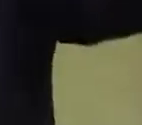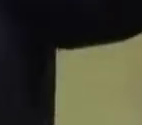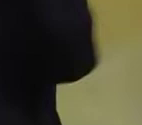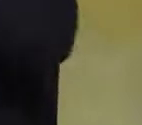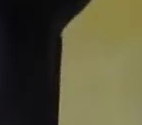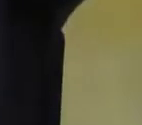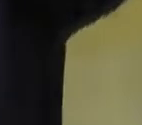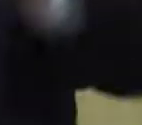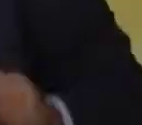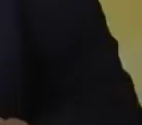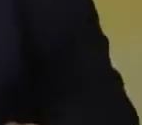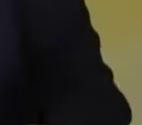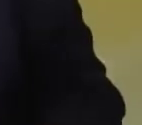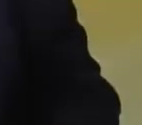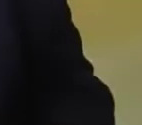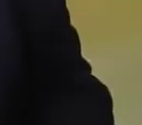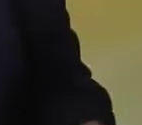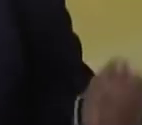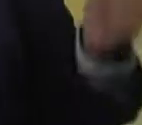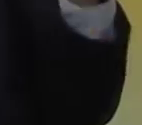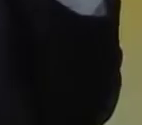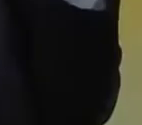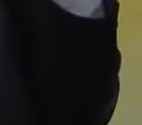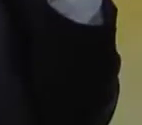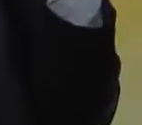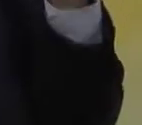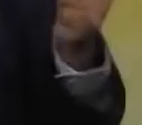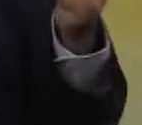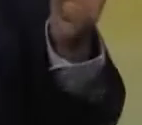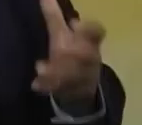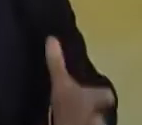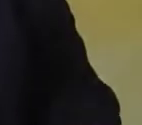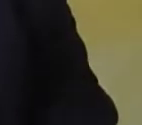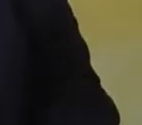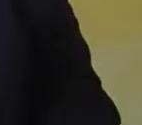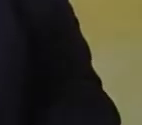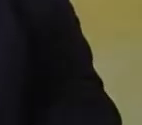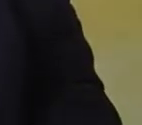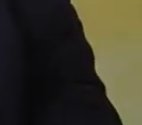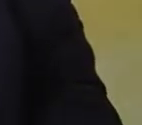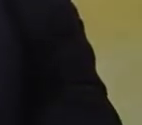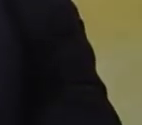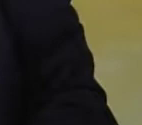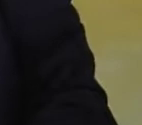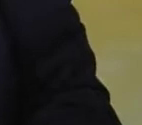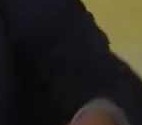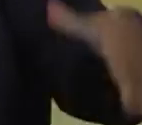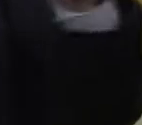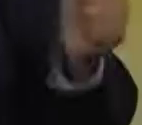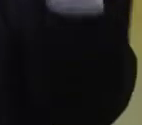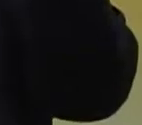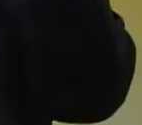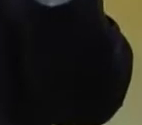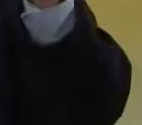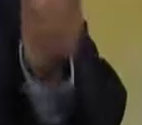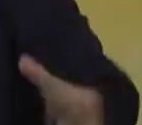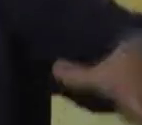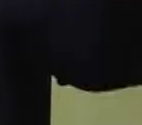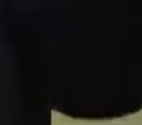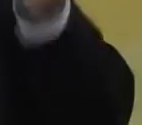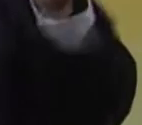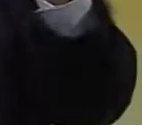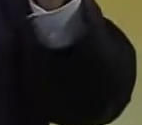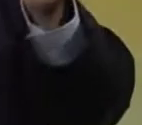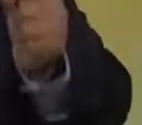destruir pero Gloria a Dios que cristo vino para que tengamos vida y para que la tengamos en abundancia quién lo